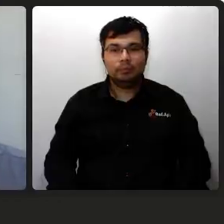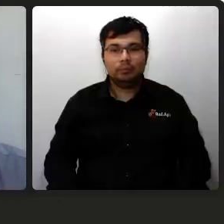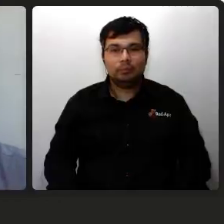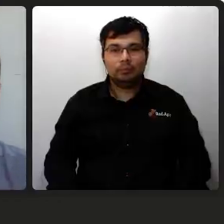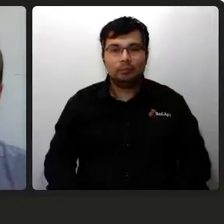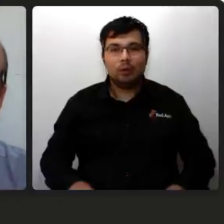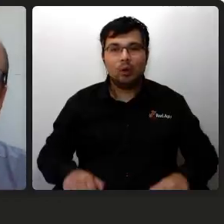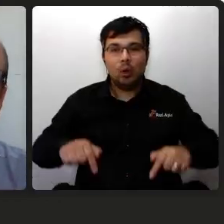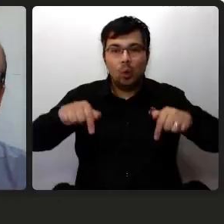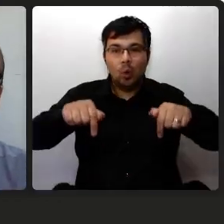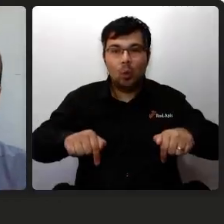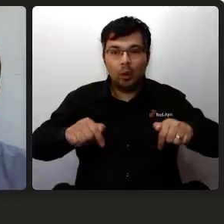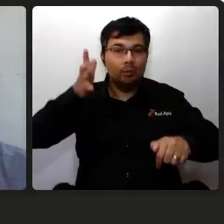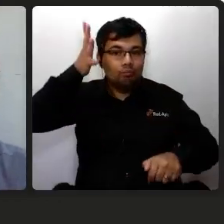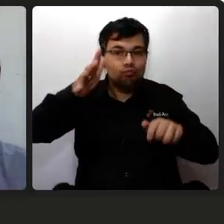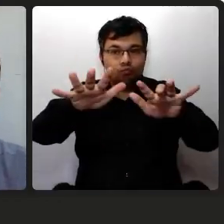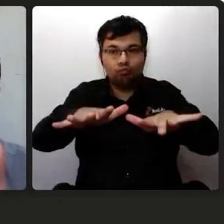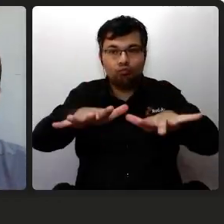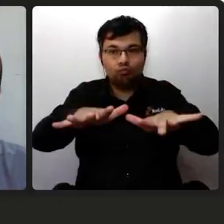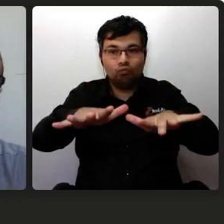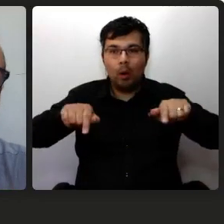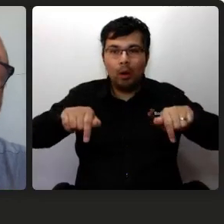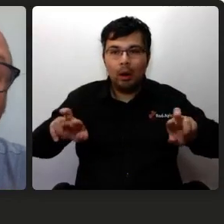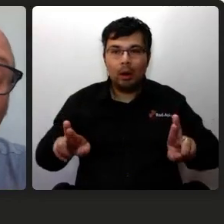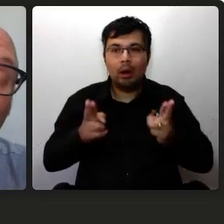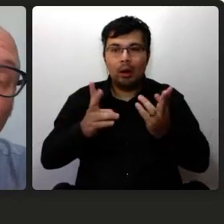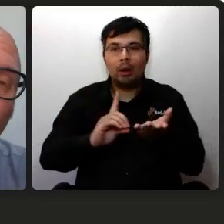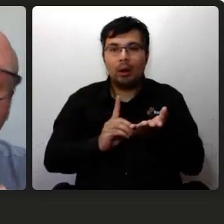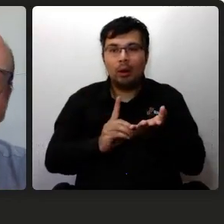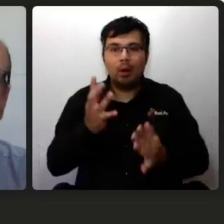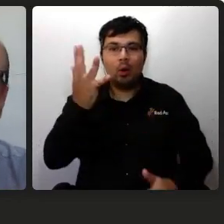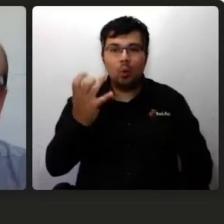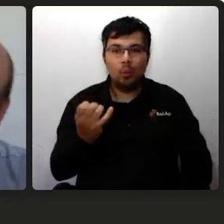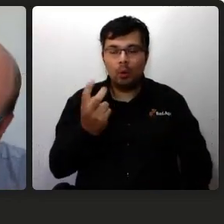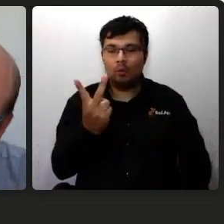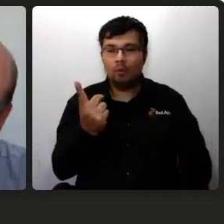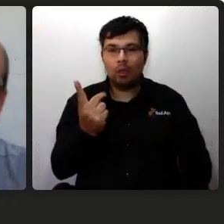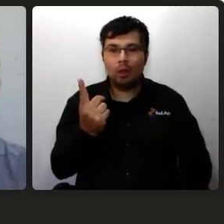sesión del día de hoy en este webinar del Reactiva Digital, el número 21,